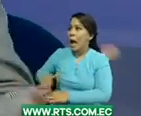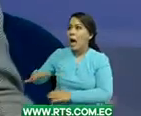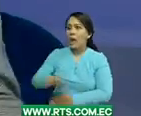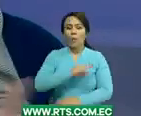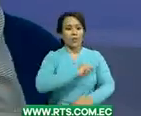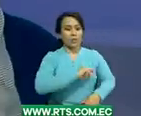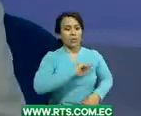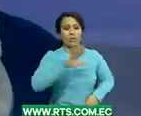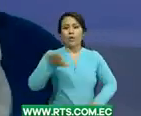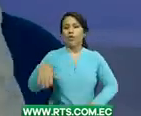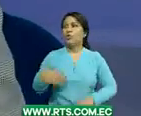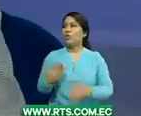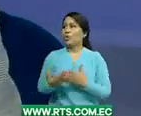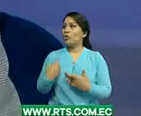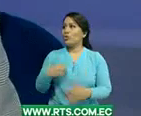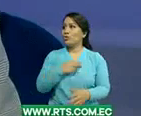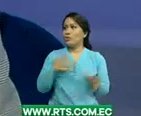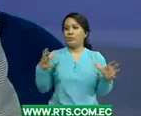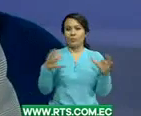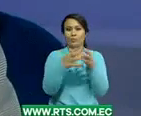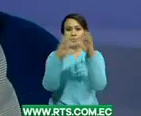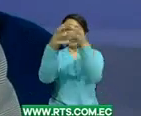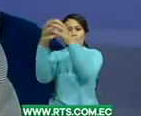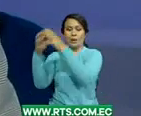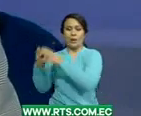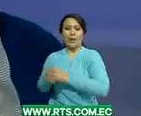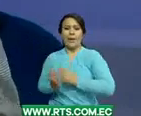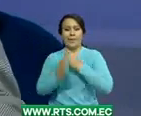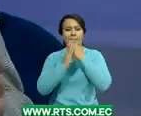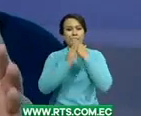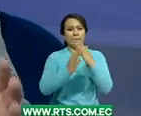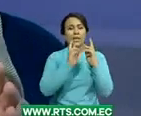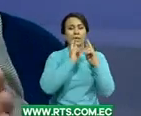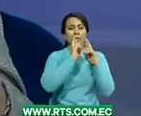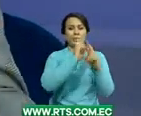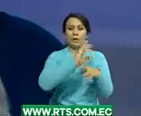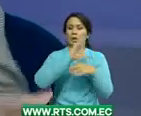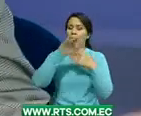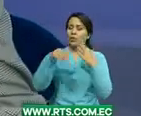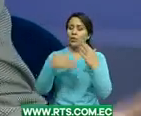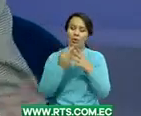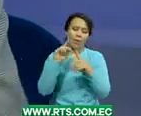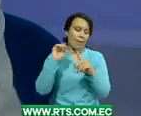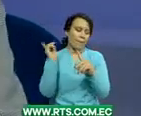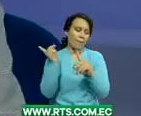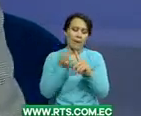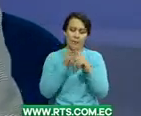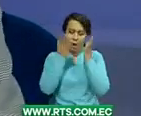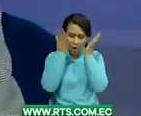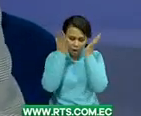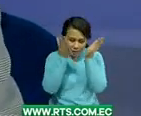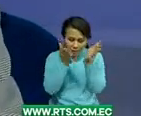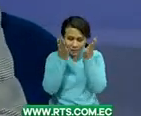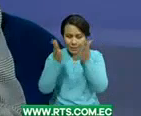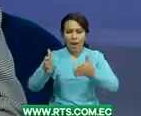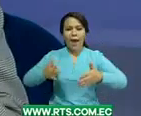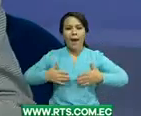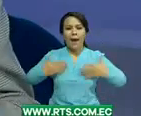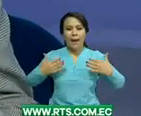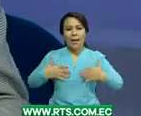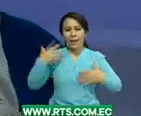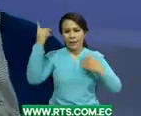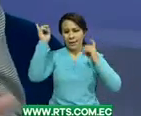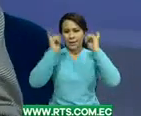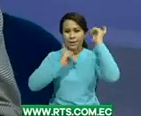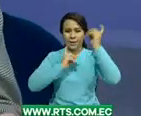porque aquí estamos incorporados obviamente todas las entidades de prevención y respuesta. Entonces, primero es una alegría para nosotros el